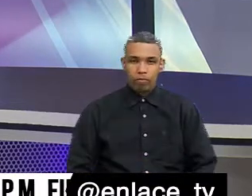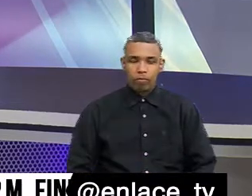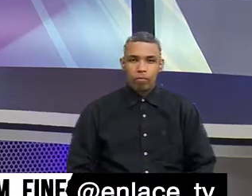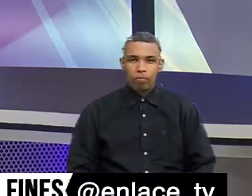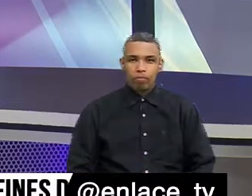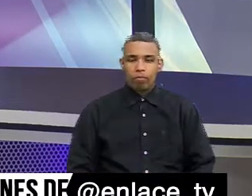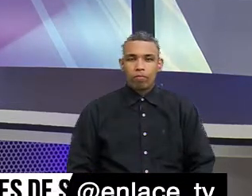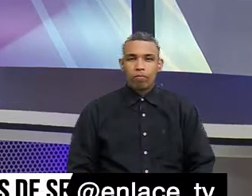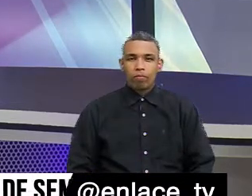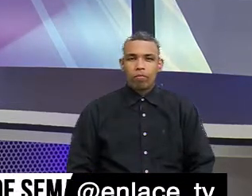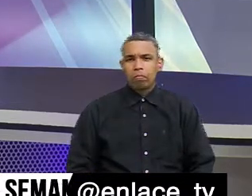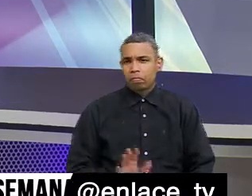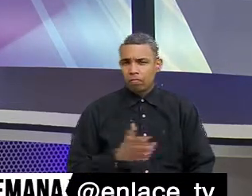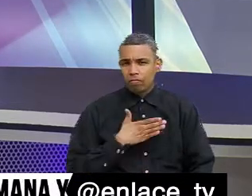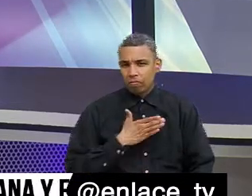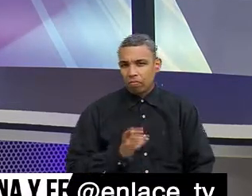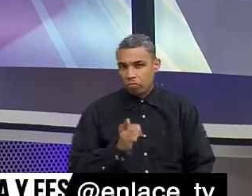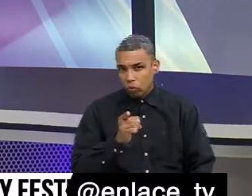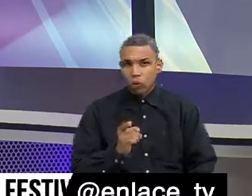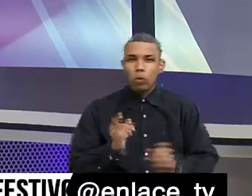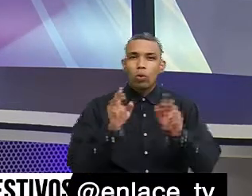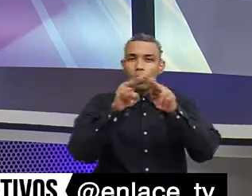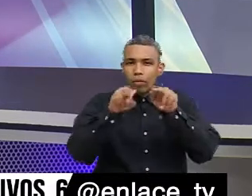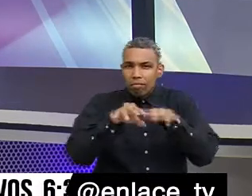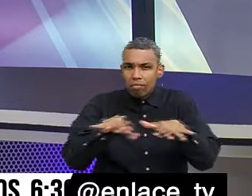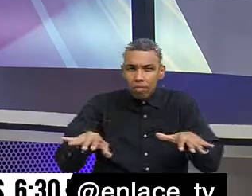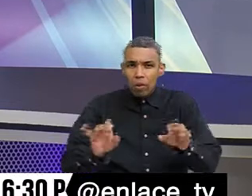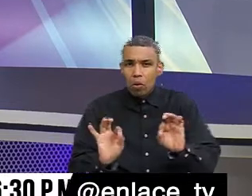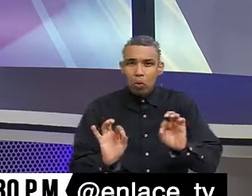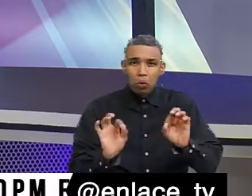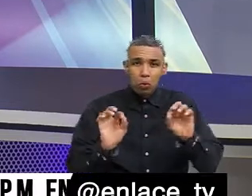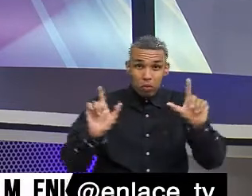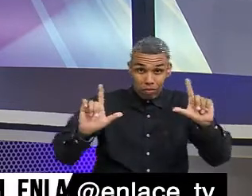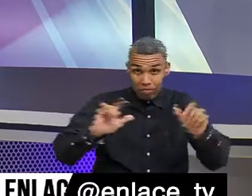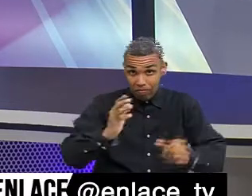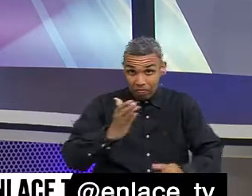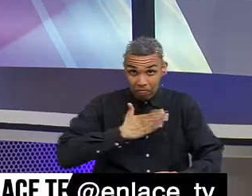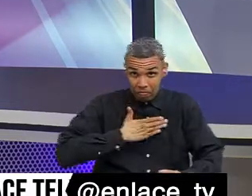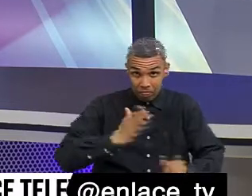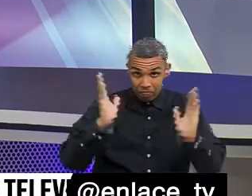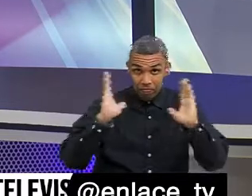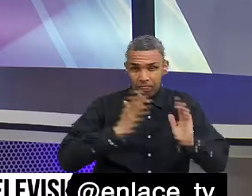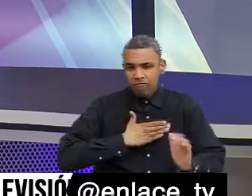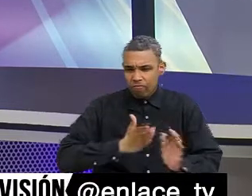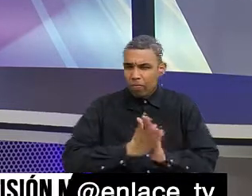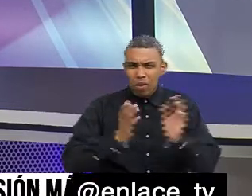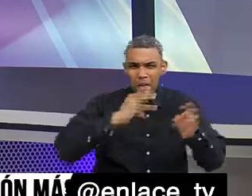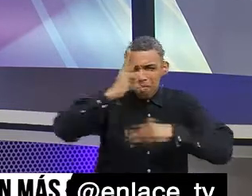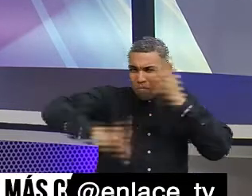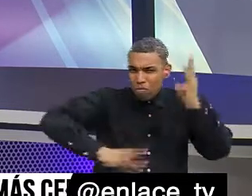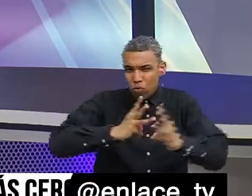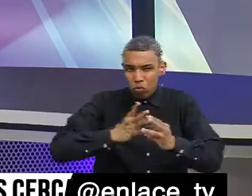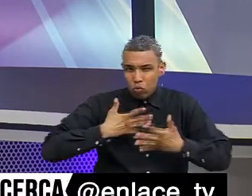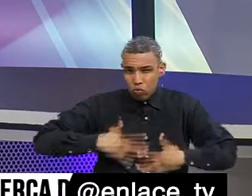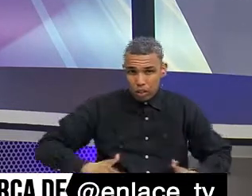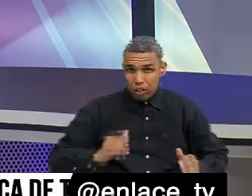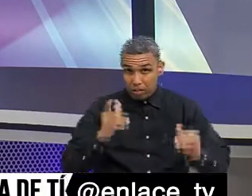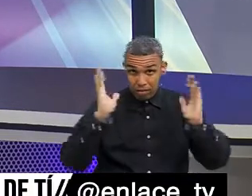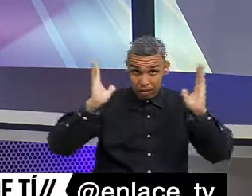saludamos a ustedes a quienes nos ven en barrancabermeja y en magdalena medio por supuesto quienes lo hacen desde cualquier parte del mundo por medio de nuestra señal en vivo en